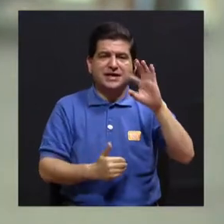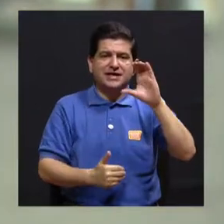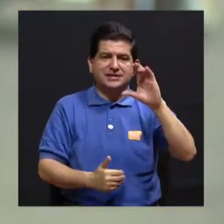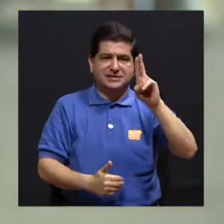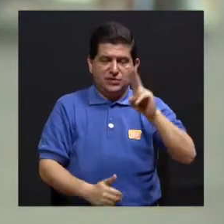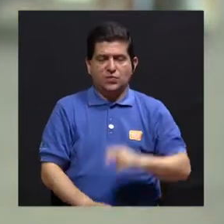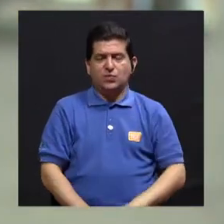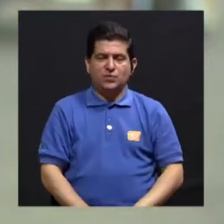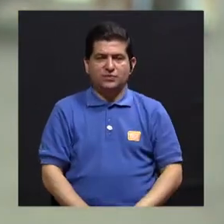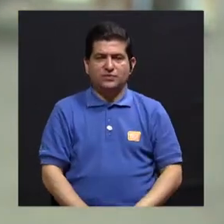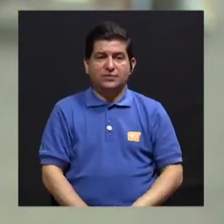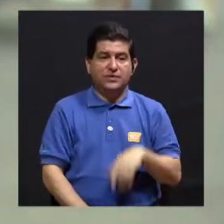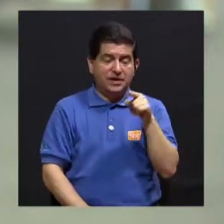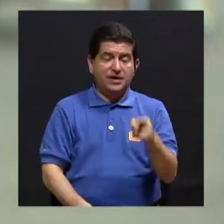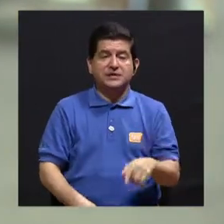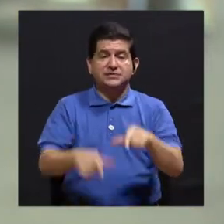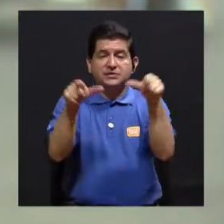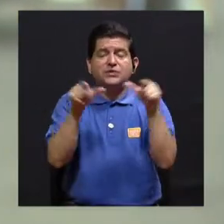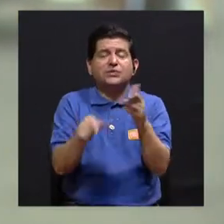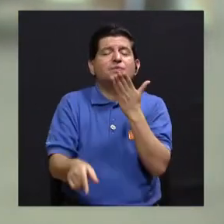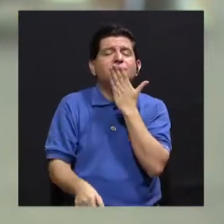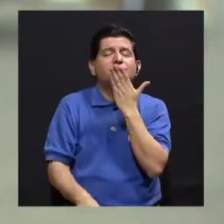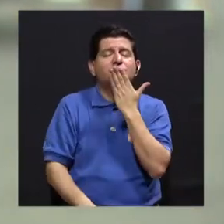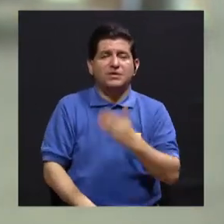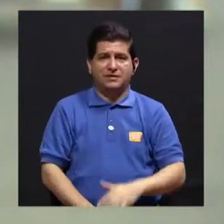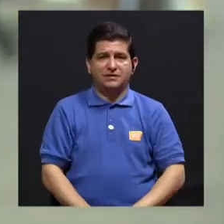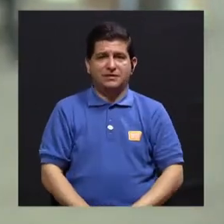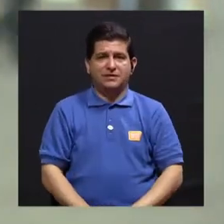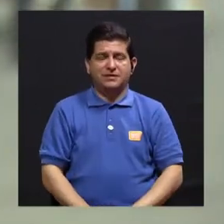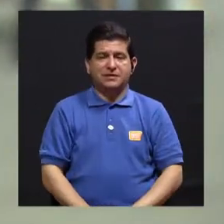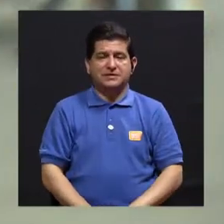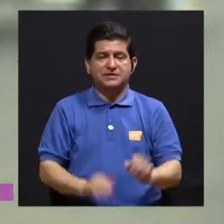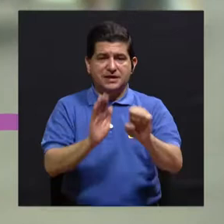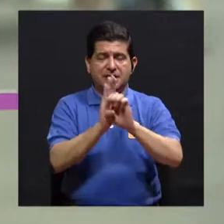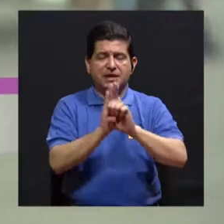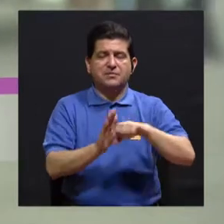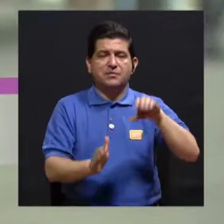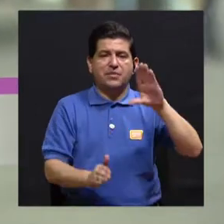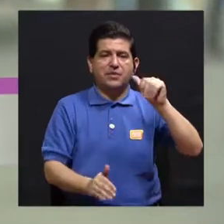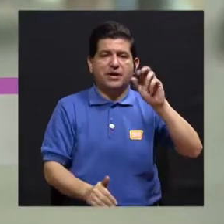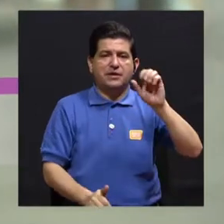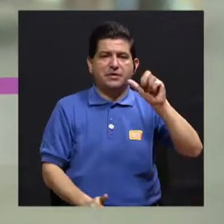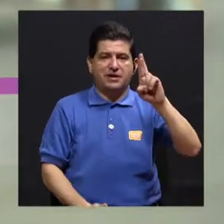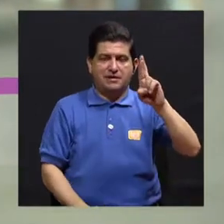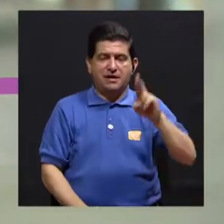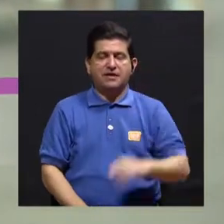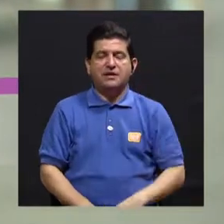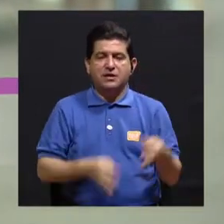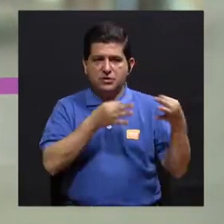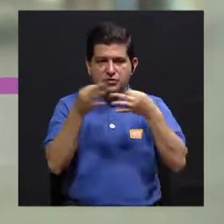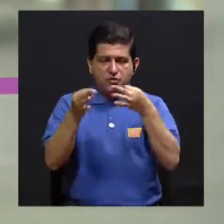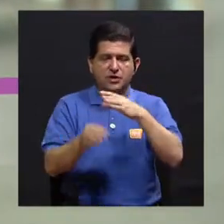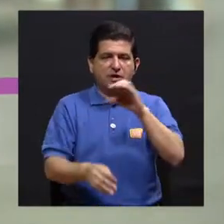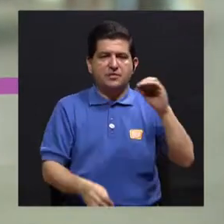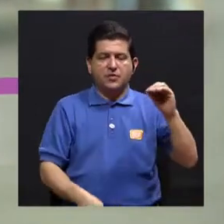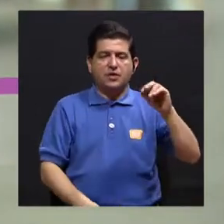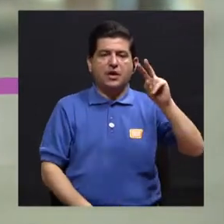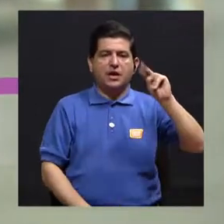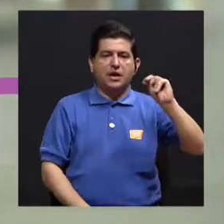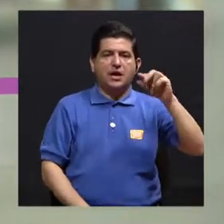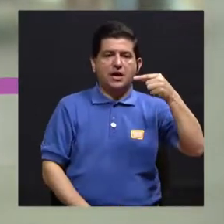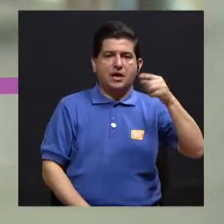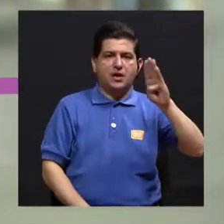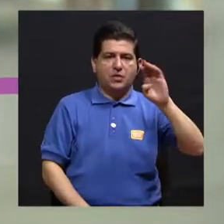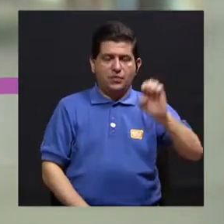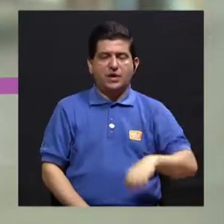tenemos en la sección, que son zonas indígenas, como zonas indígenas Cabécar, en Turrialba y Nove, en la zona sur